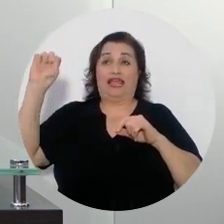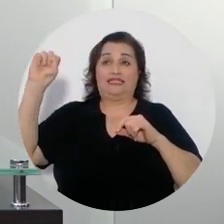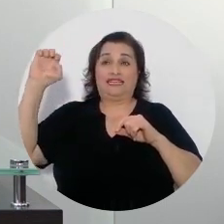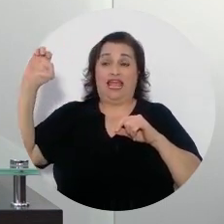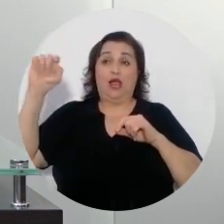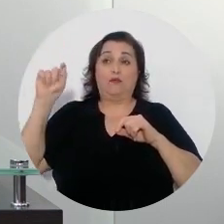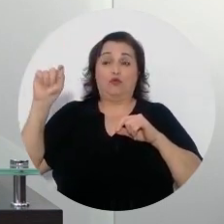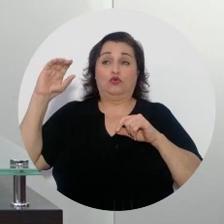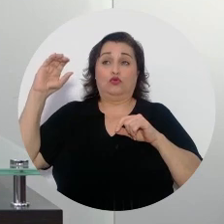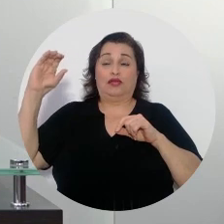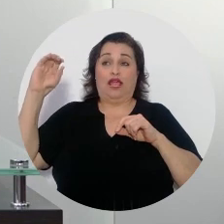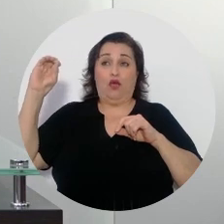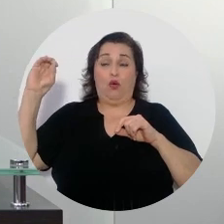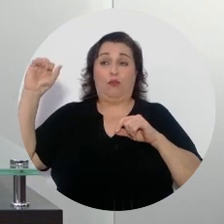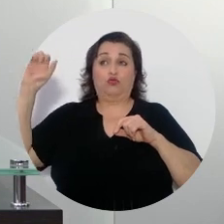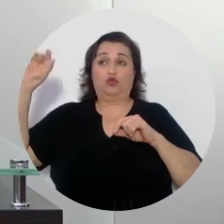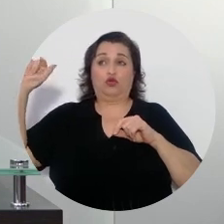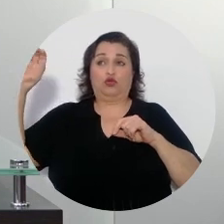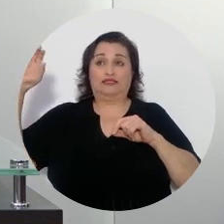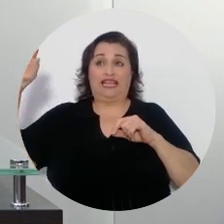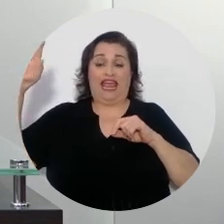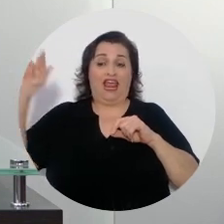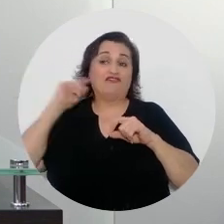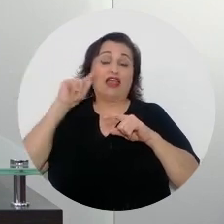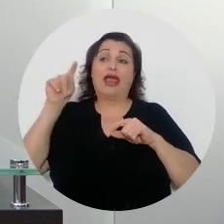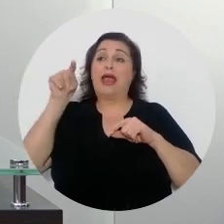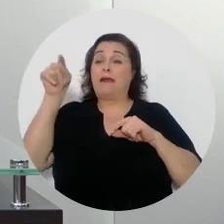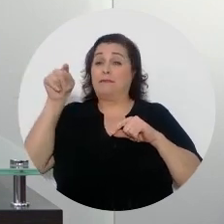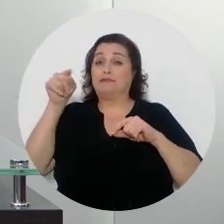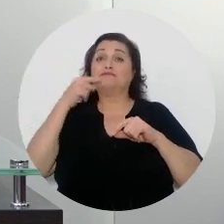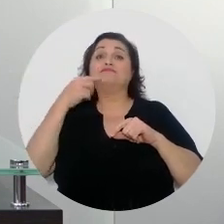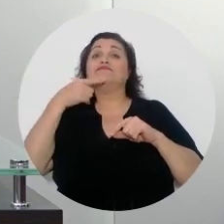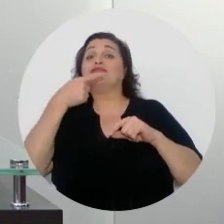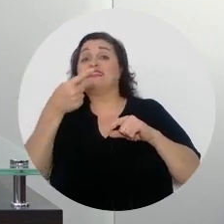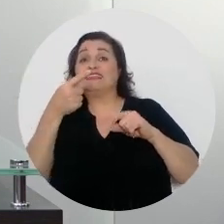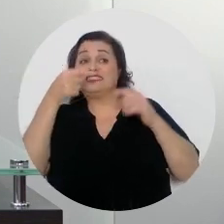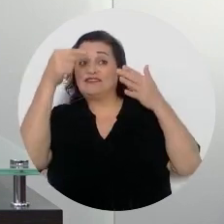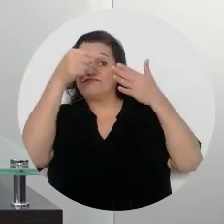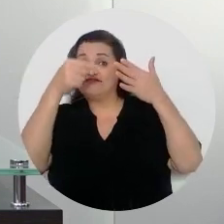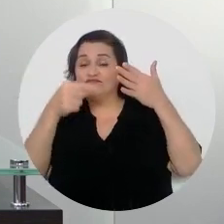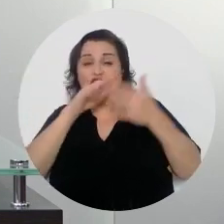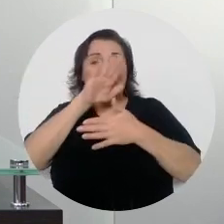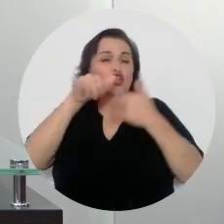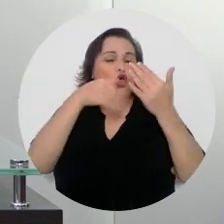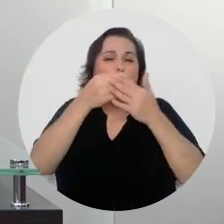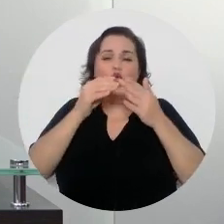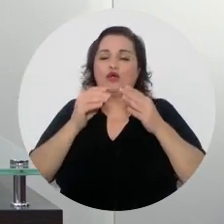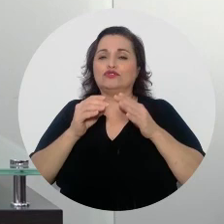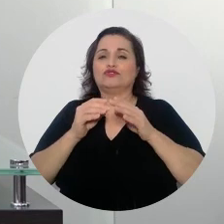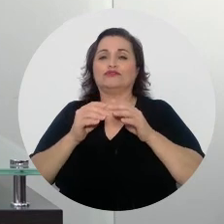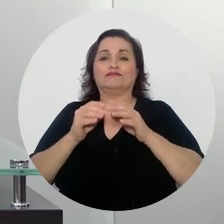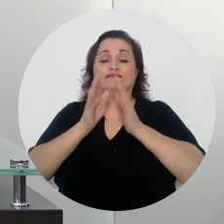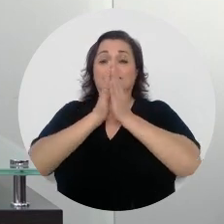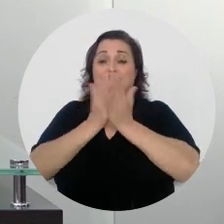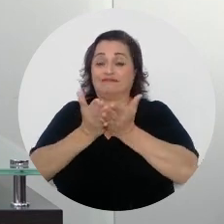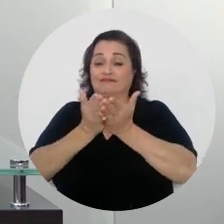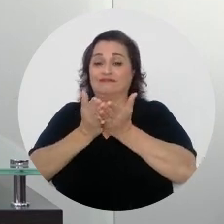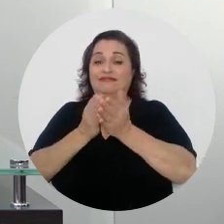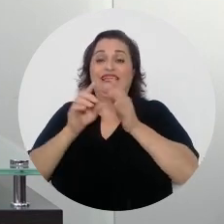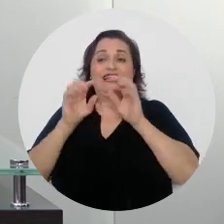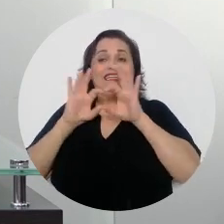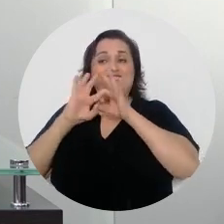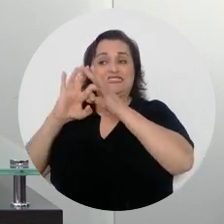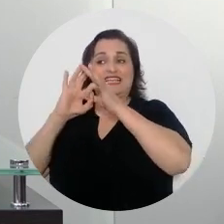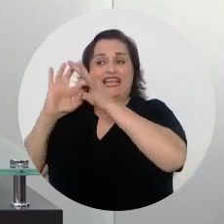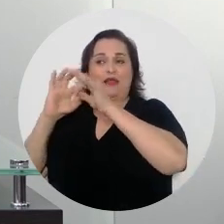www.tsd.go.cr, y en la pestaña de publicaciones vienen a estar este y los demás fascículos de la serie